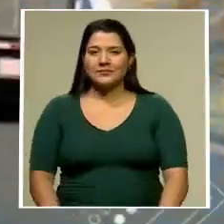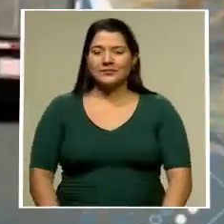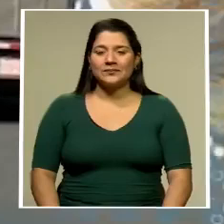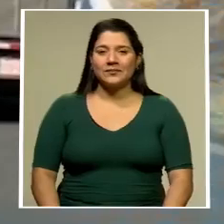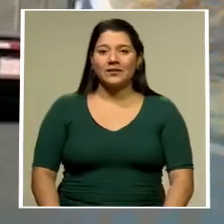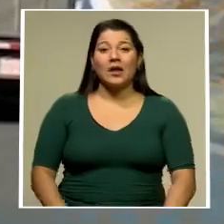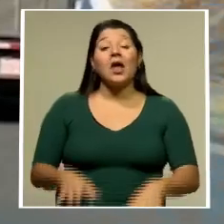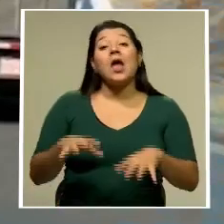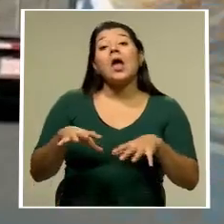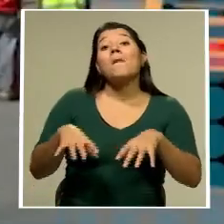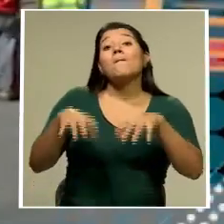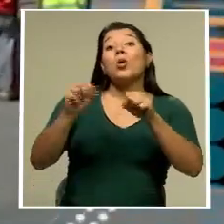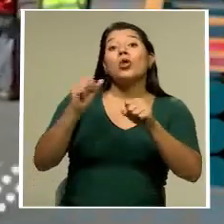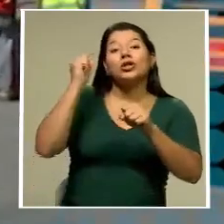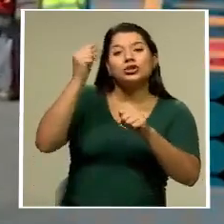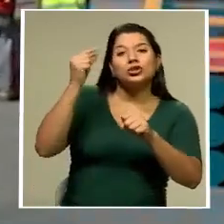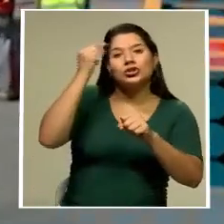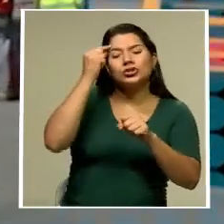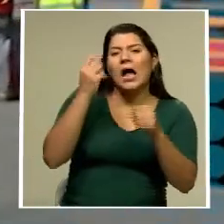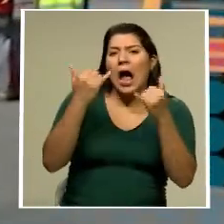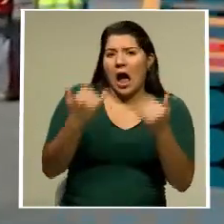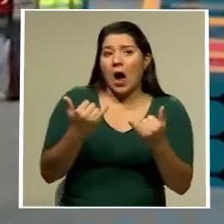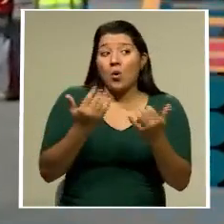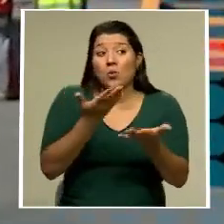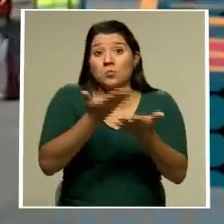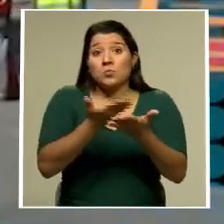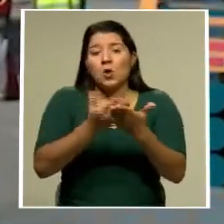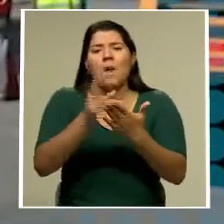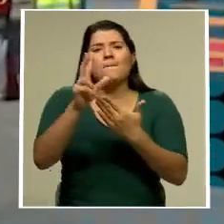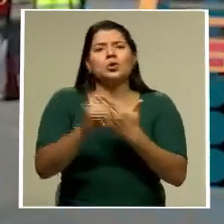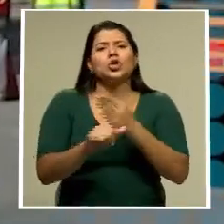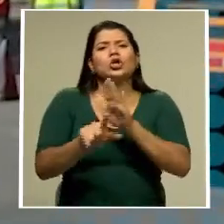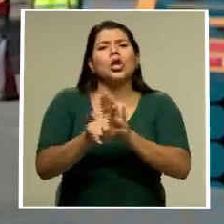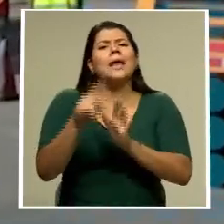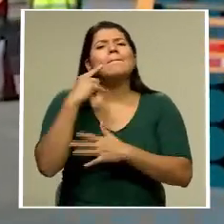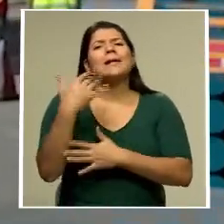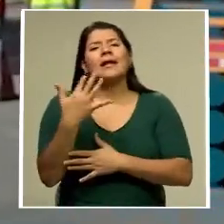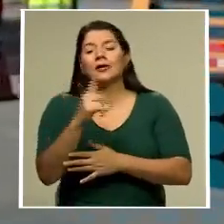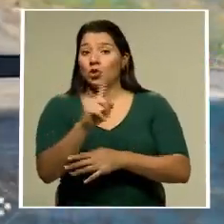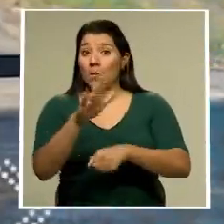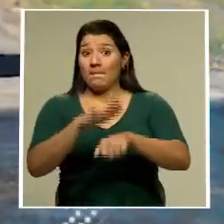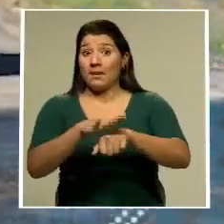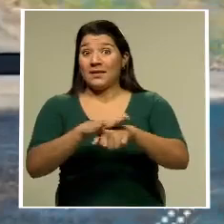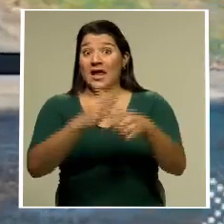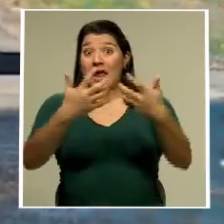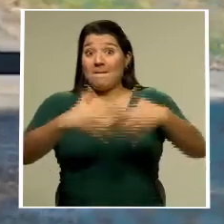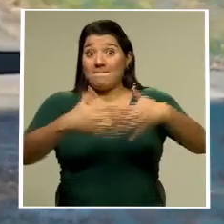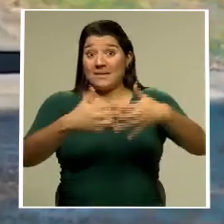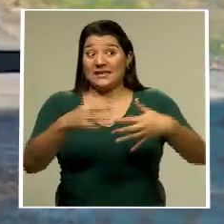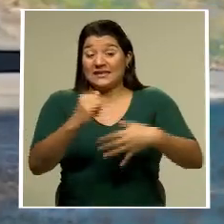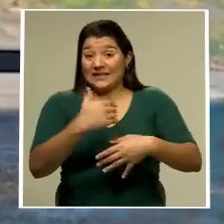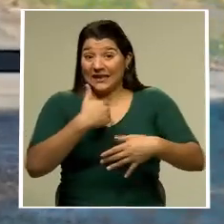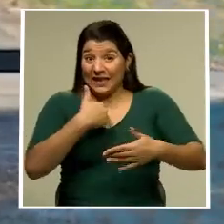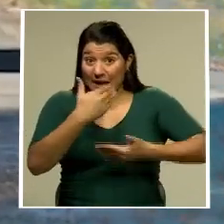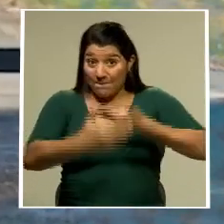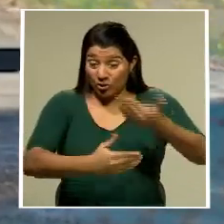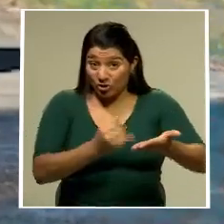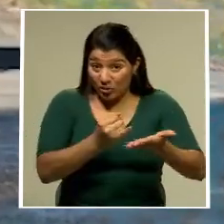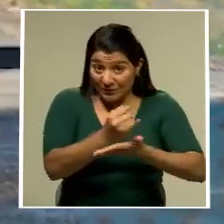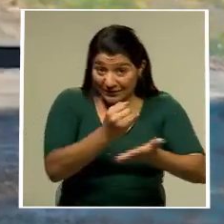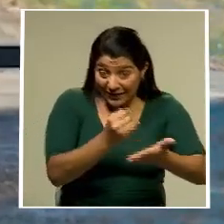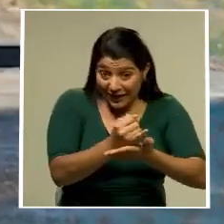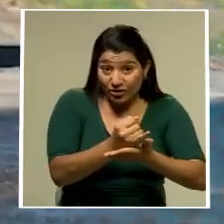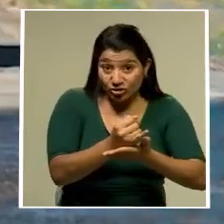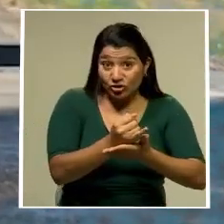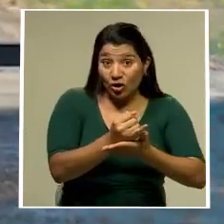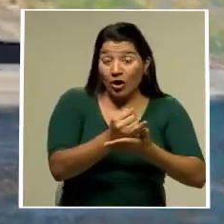El Poder Ejecutivo está impulsando un proyecto de ley que pretende impedir a las empresas que tengan investigaciones o medidas cautelares